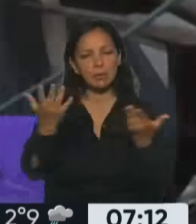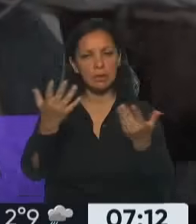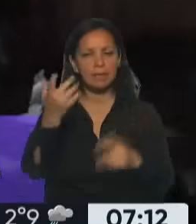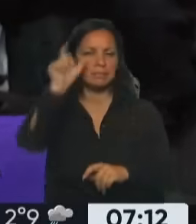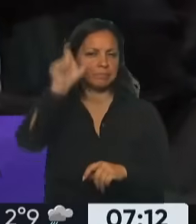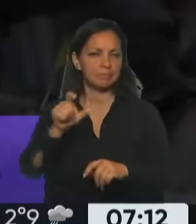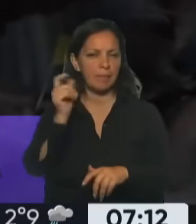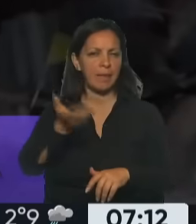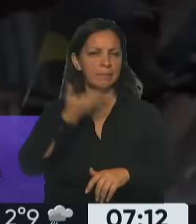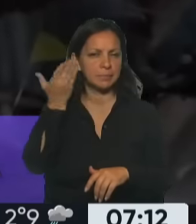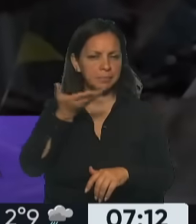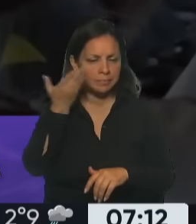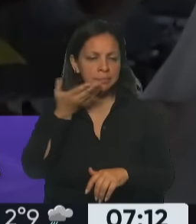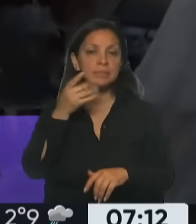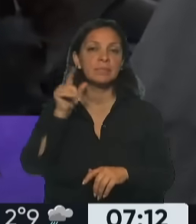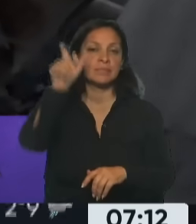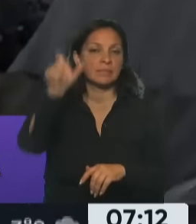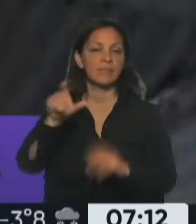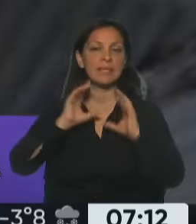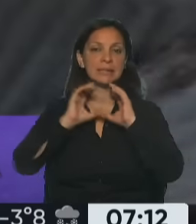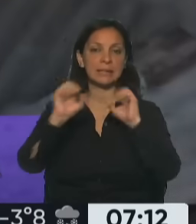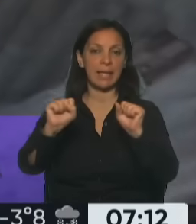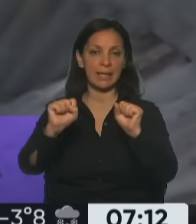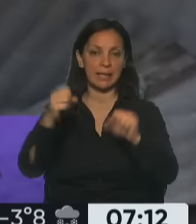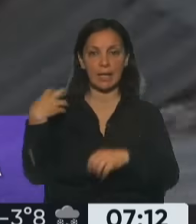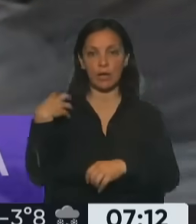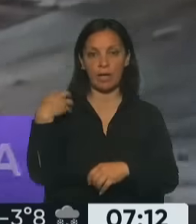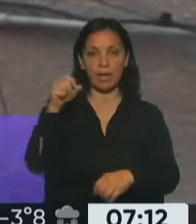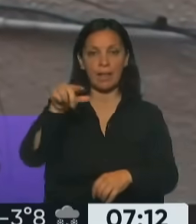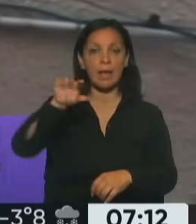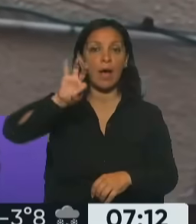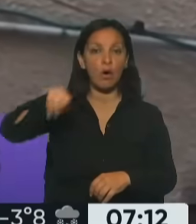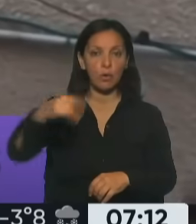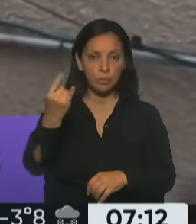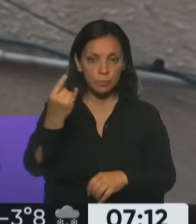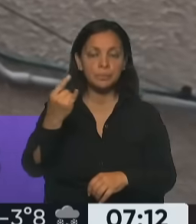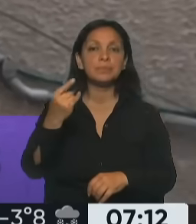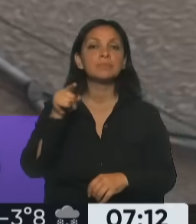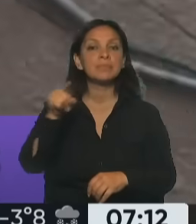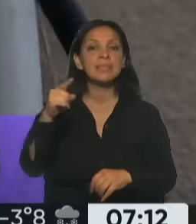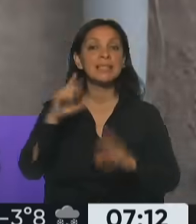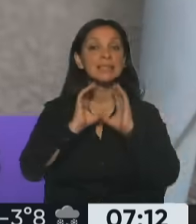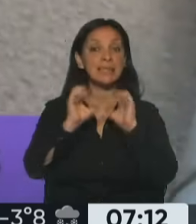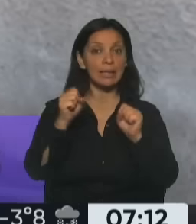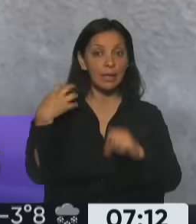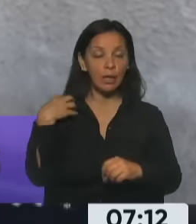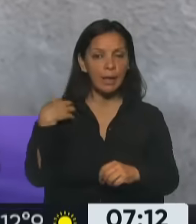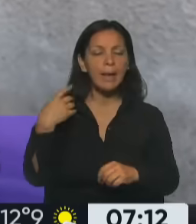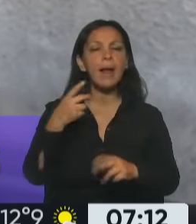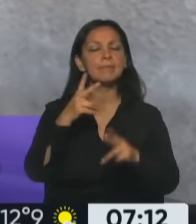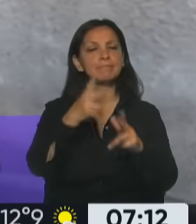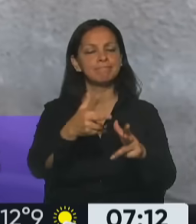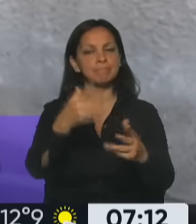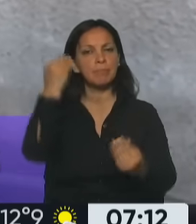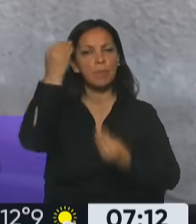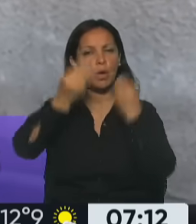declaración del secretario general de la ONU en este sentido. El secretario general plantea justamente la preocupación